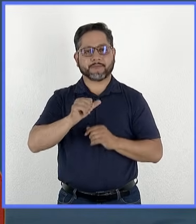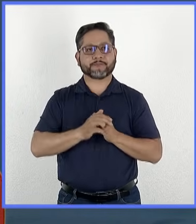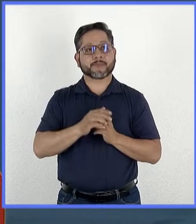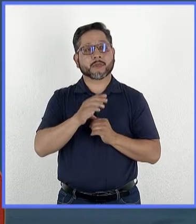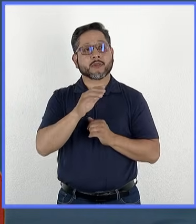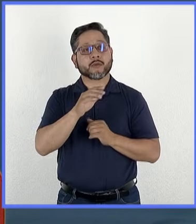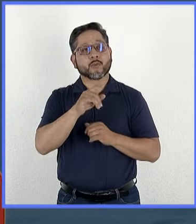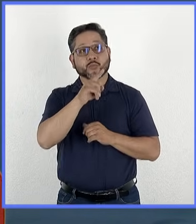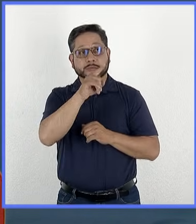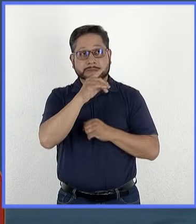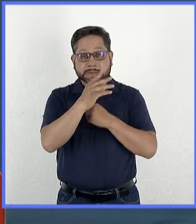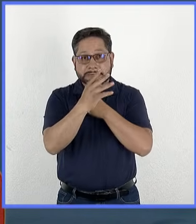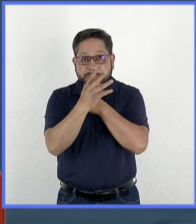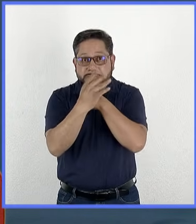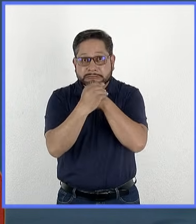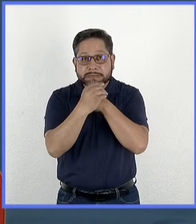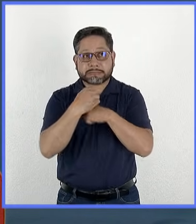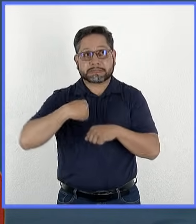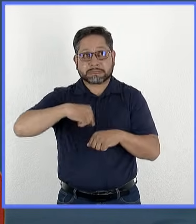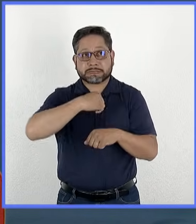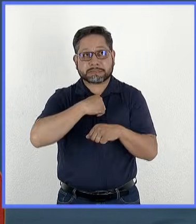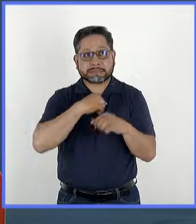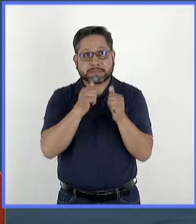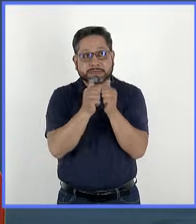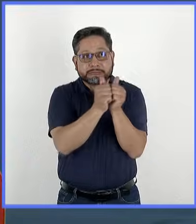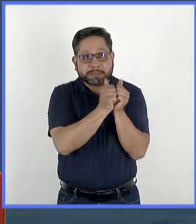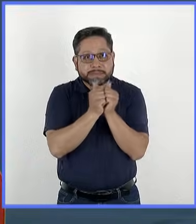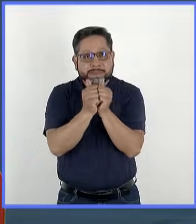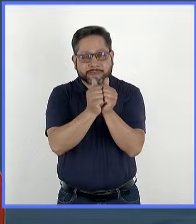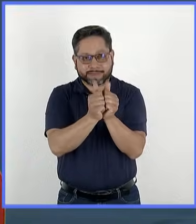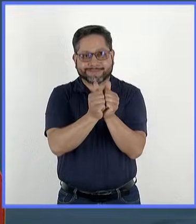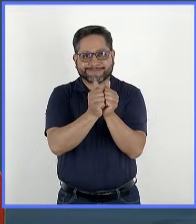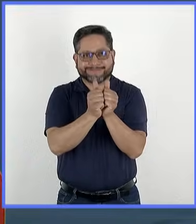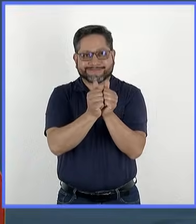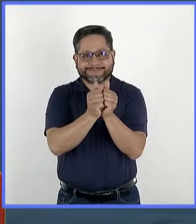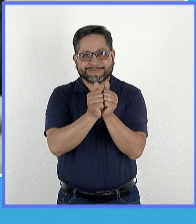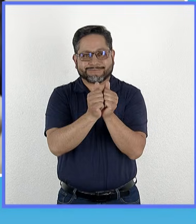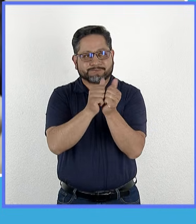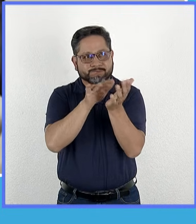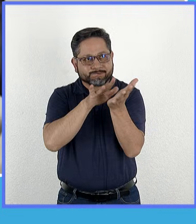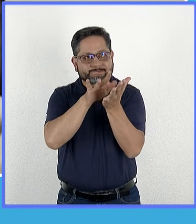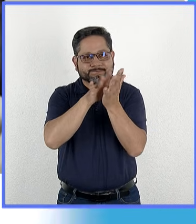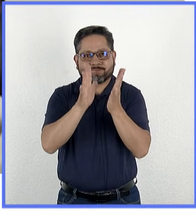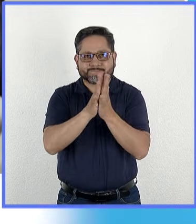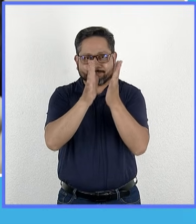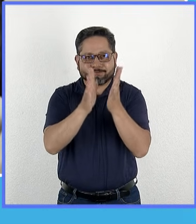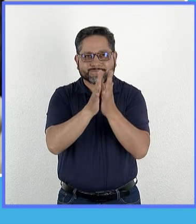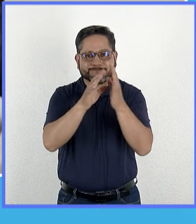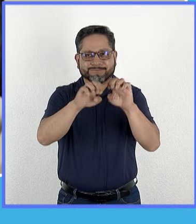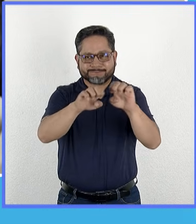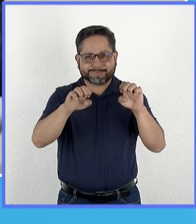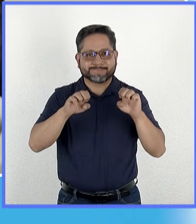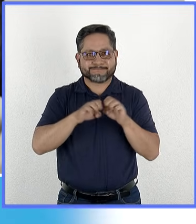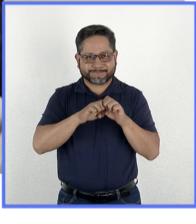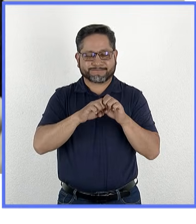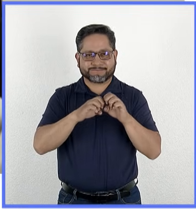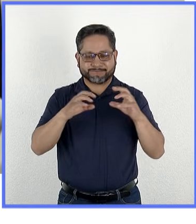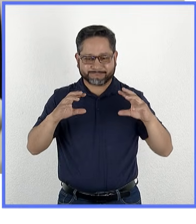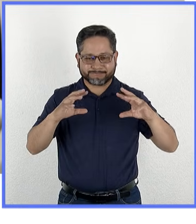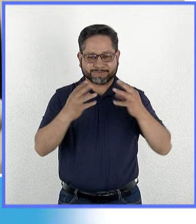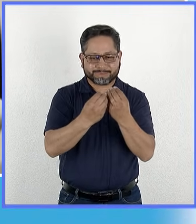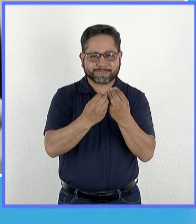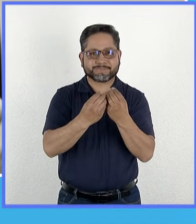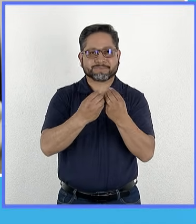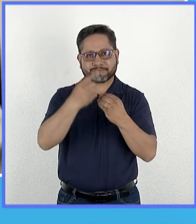nos permita colaborar, ser parte del equipo que interviene